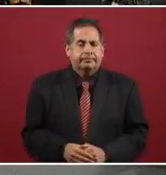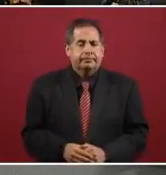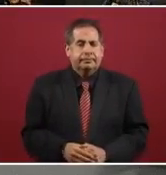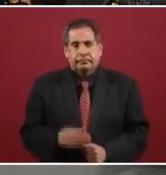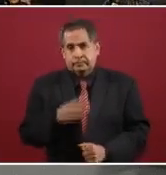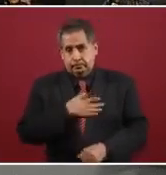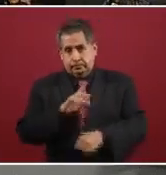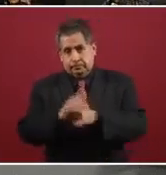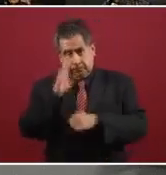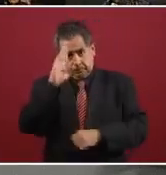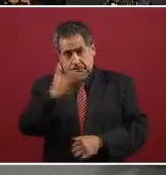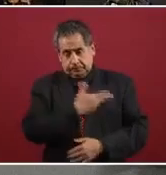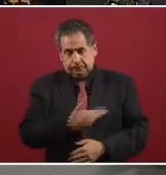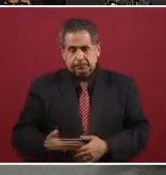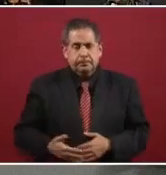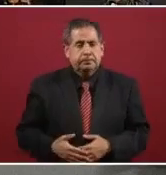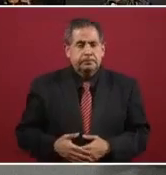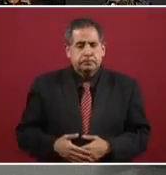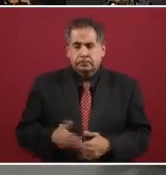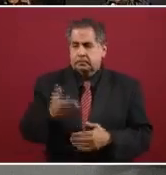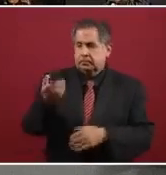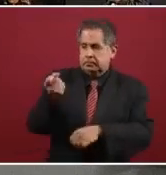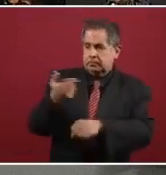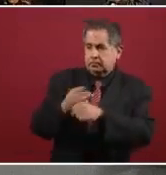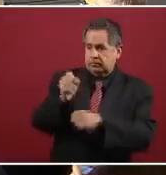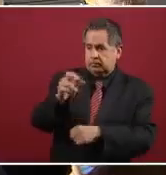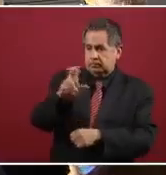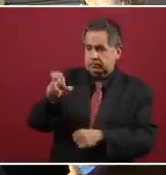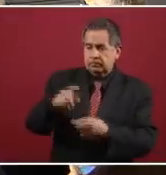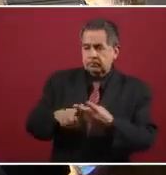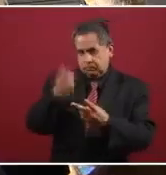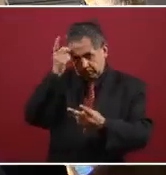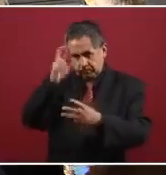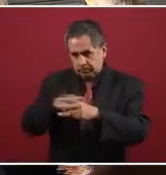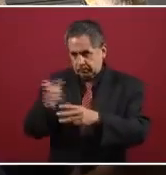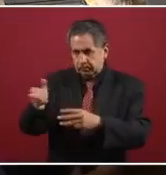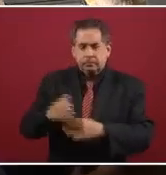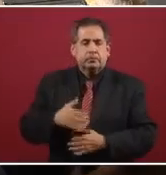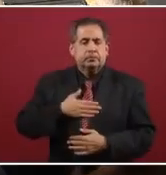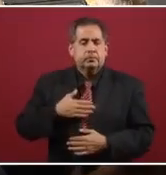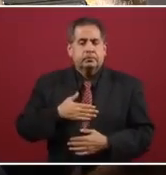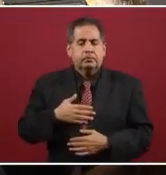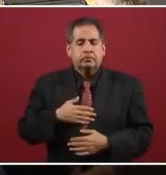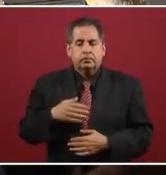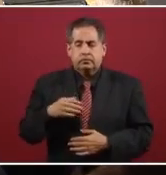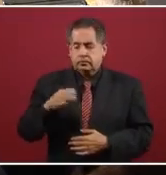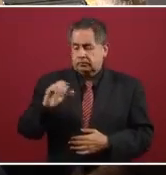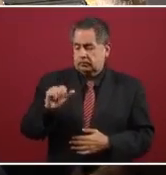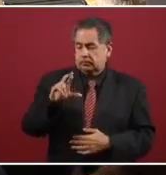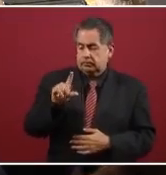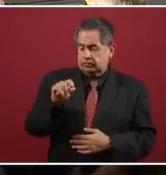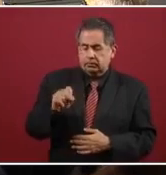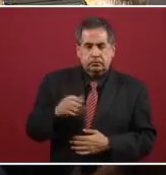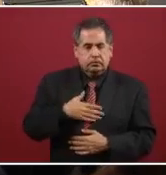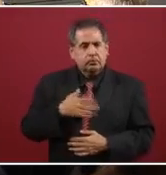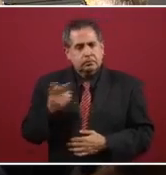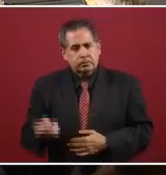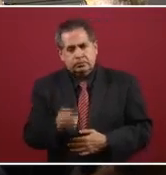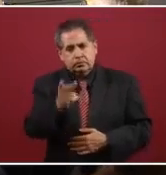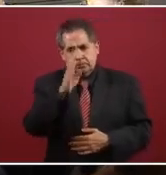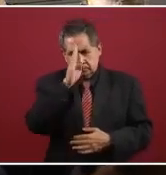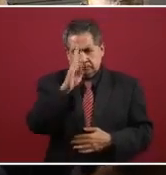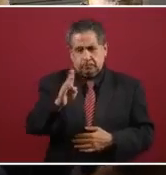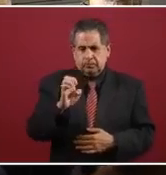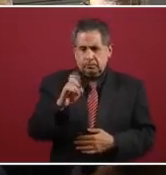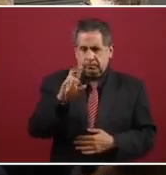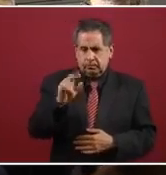Buenos días, señor presidente, primer canciller, director. Carlos Montesinos de la Hoguera. Si me permite, una pregunta para el canciller